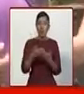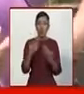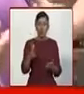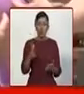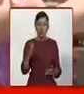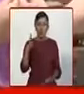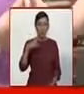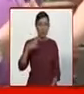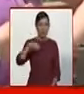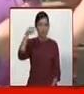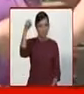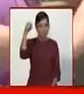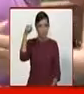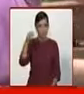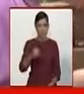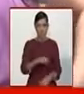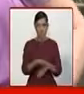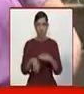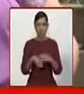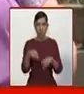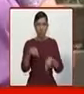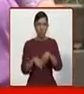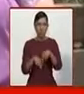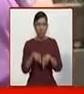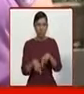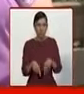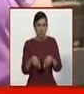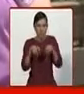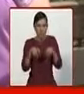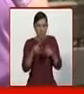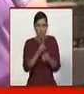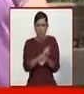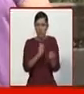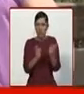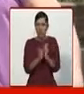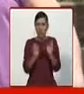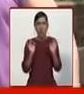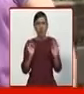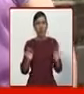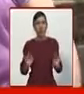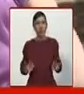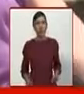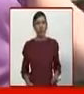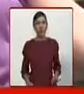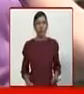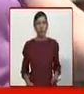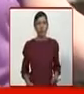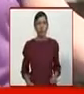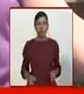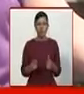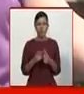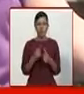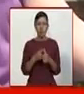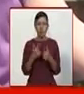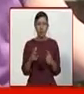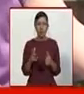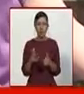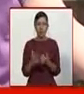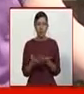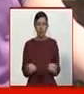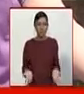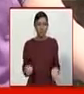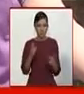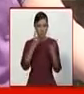piernas completamente dobladas, la otra tomó otra posición, así, y sus manos